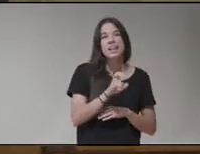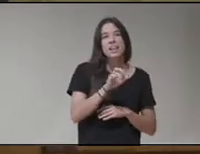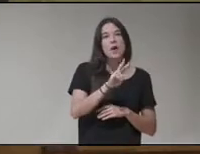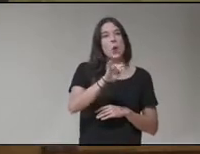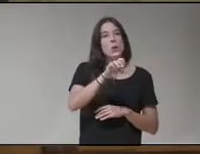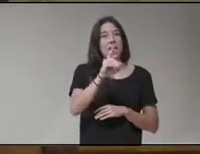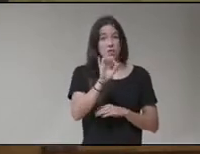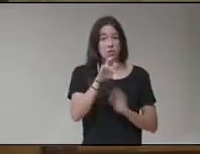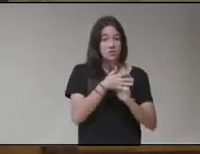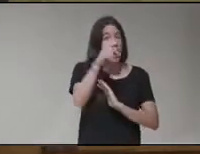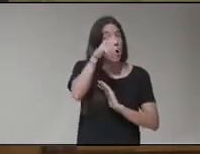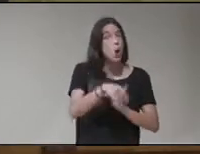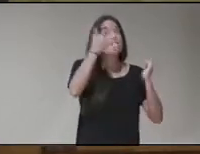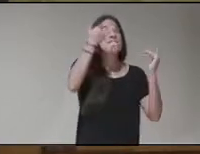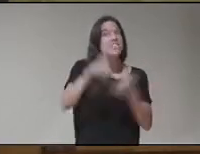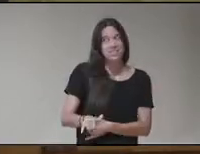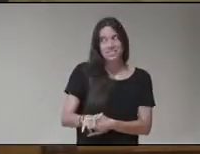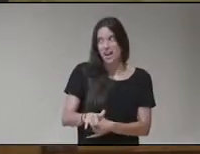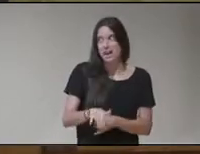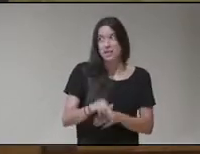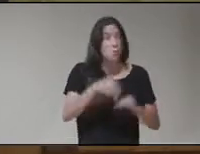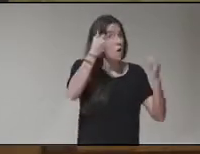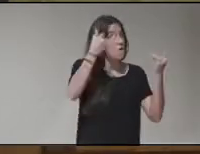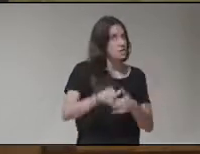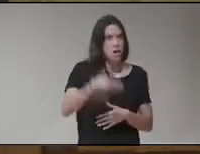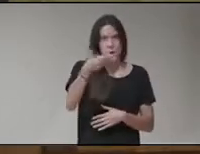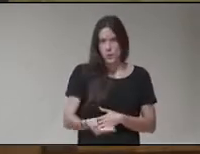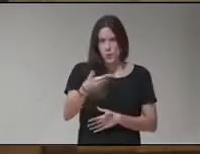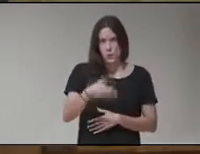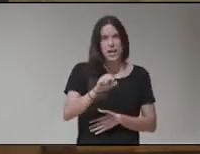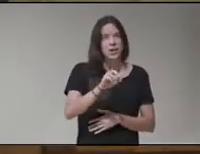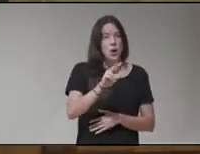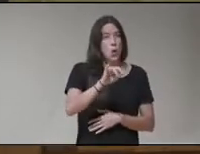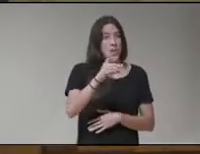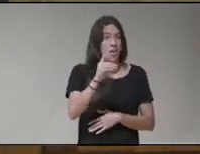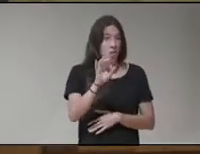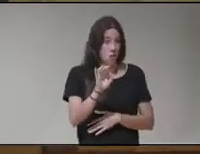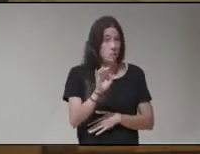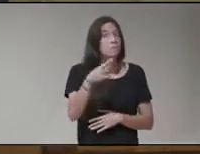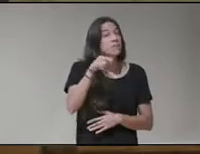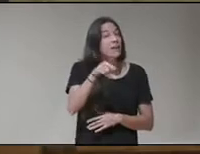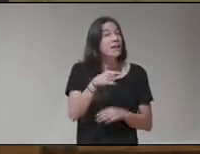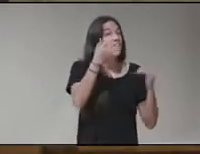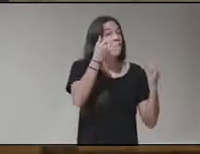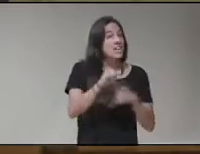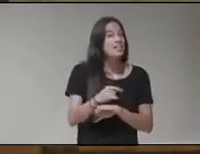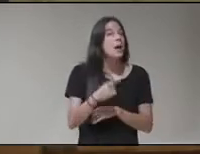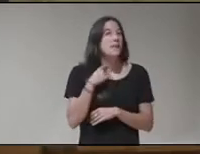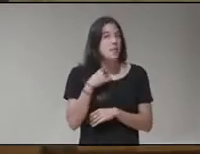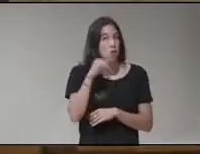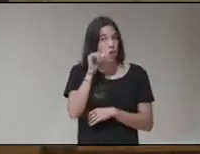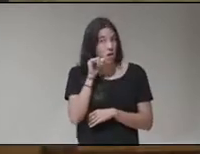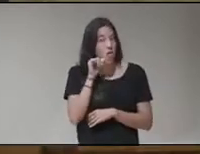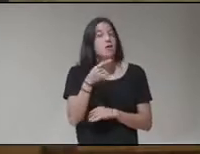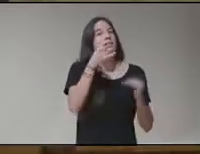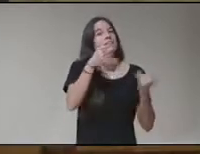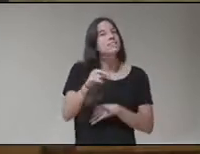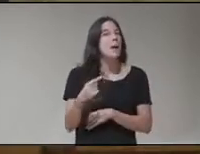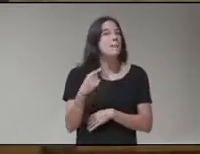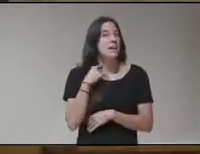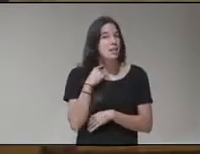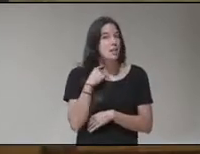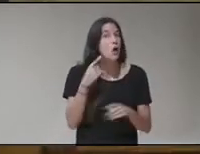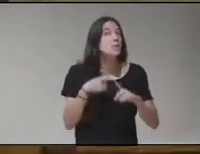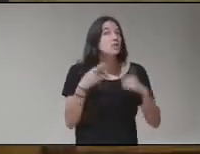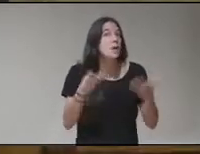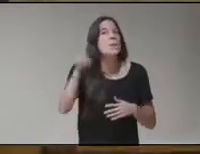fiesta en Oviedo, es la fiesta grande de Oviedo, con lo cual se ha perdido la fiesta para venir a compartir este rato con nosotros,